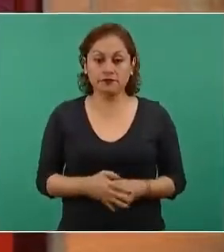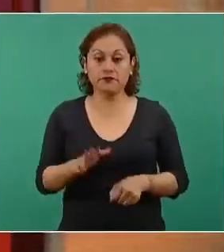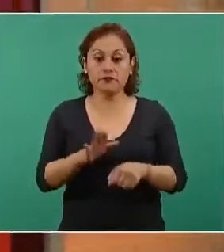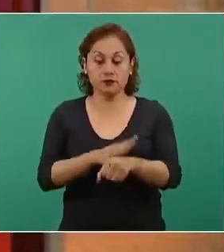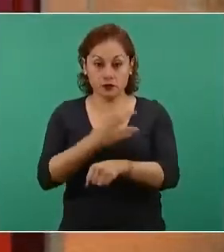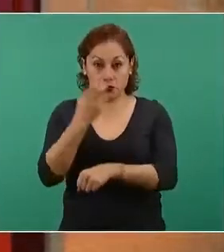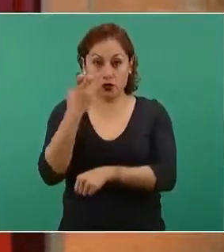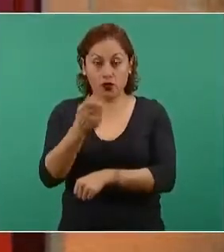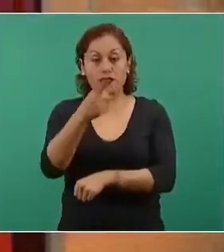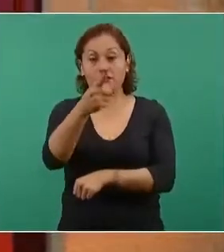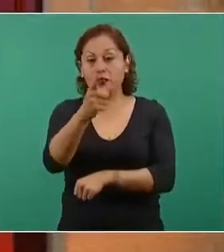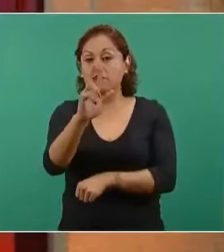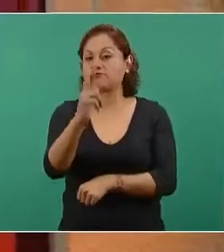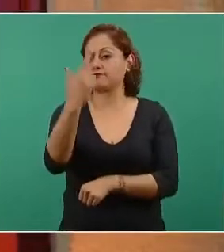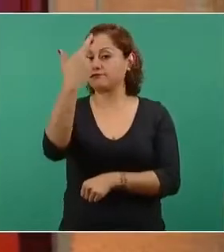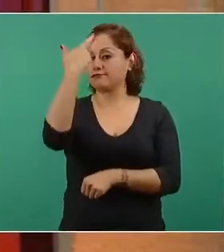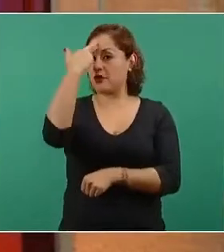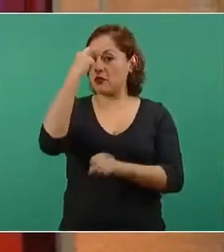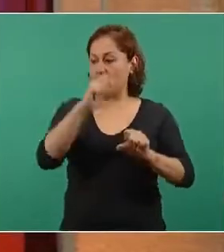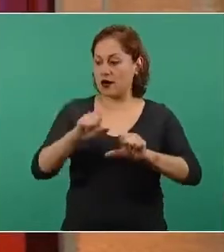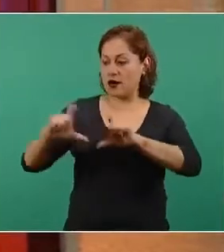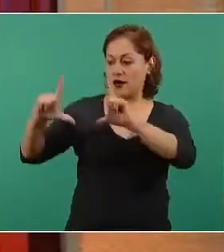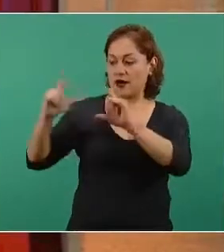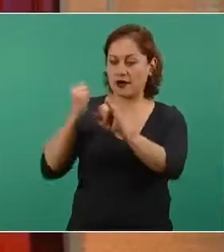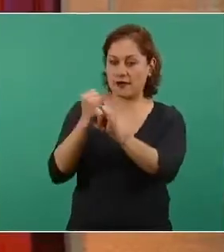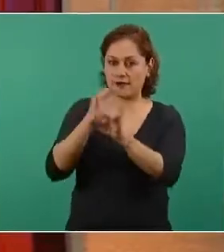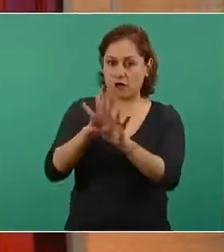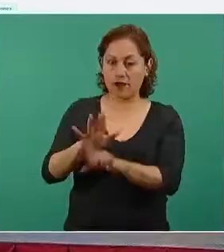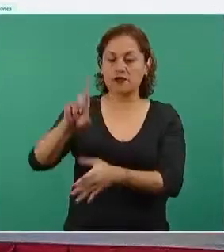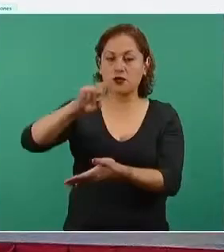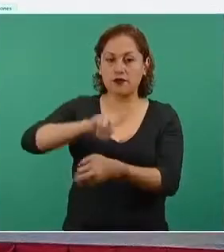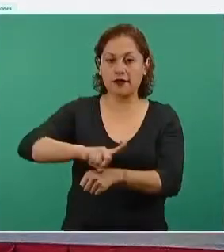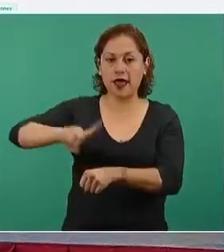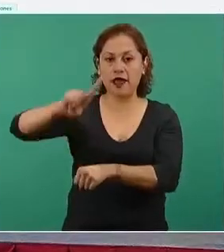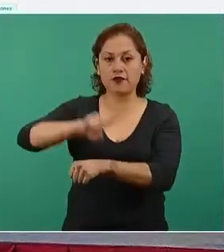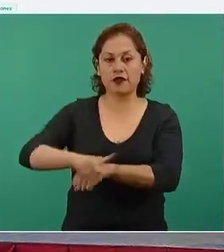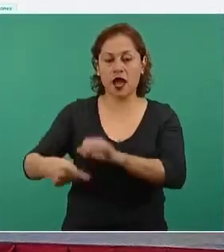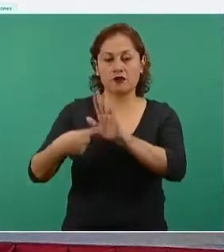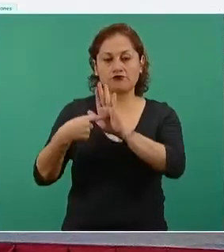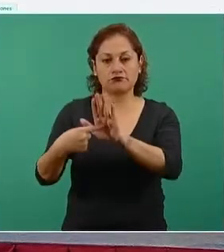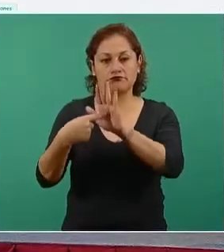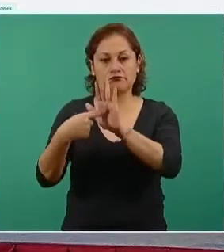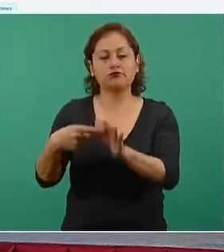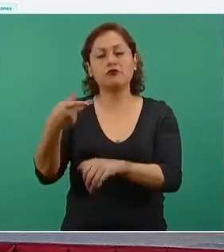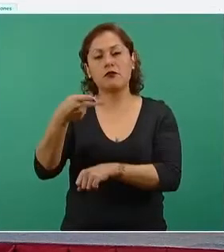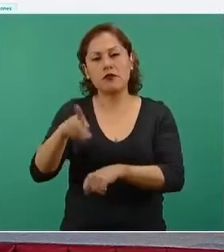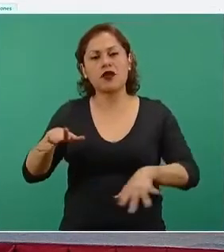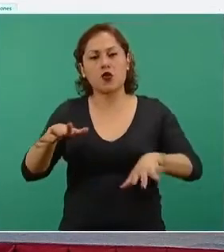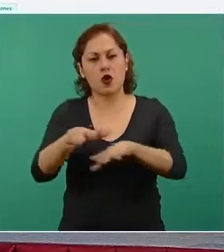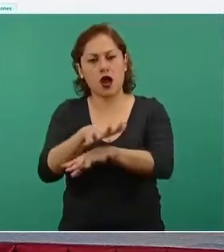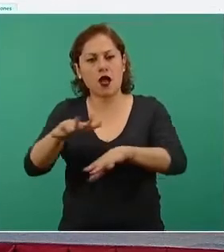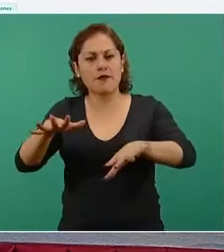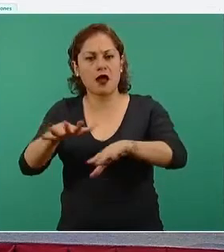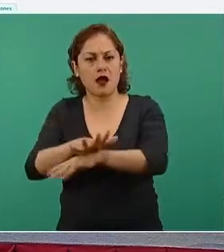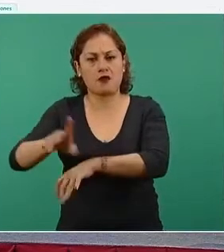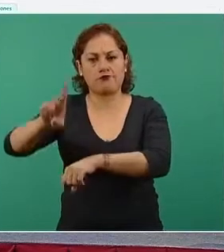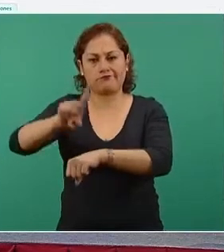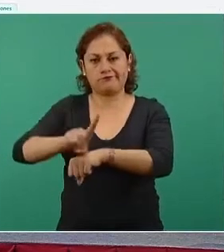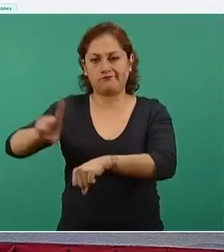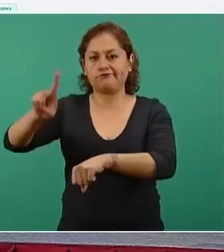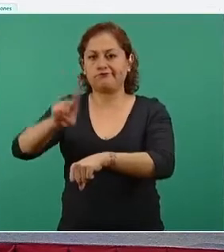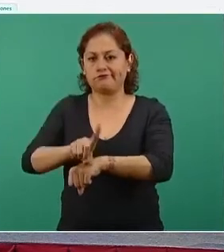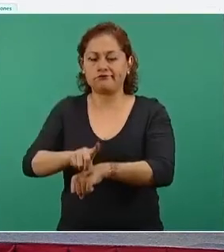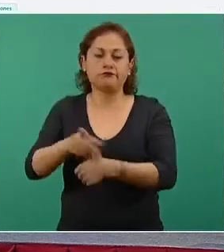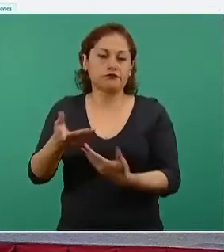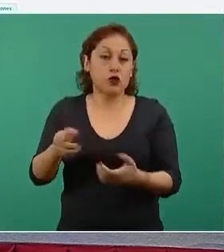esta información, aunque se les plasma también a ustedes diariamente, pues tiene constante movimiento, y que es la misma información que